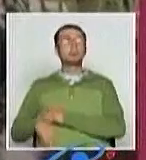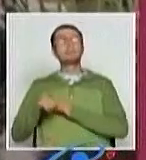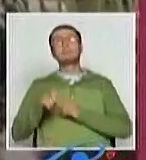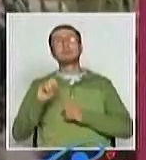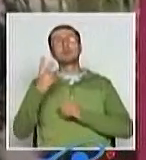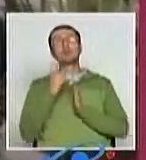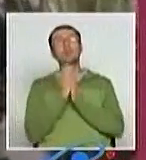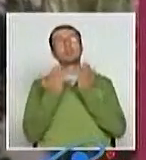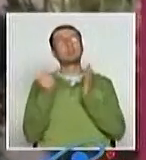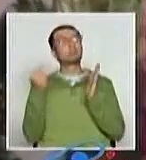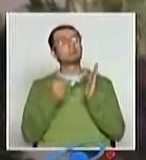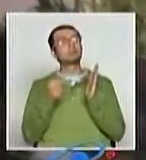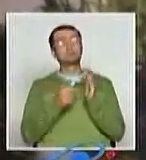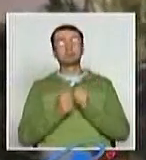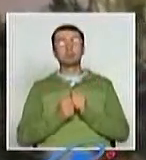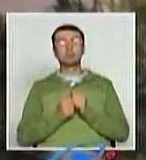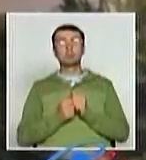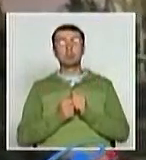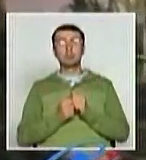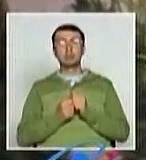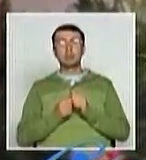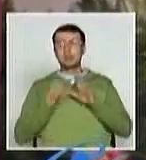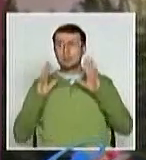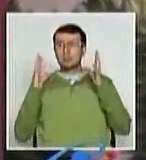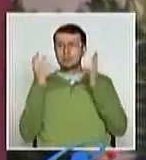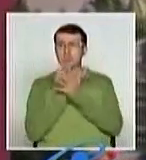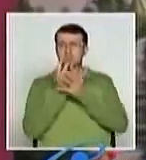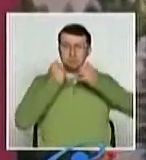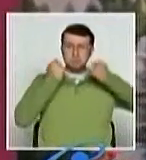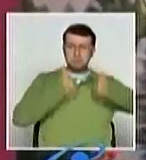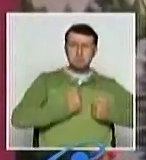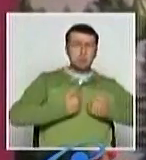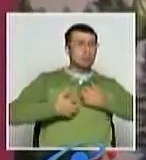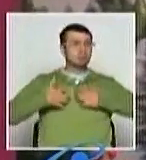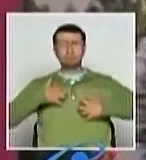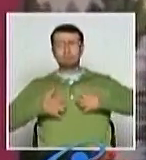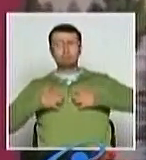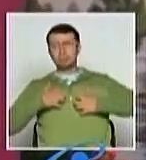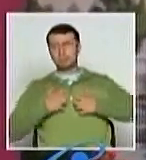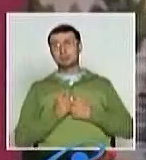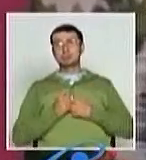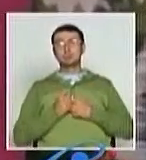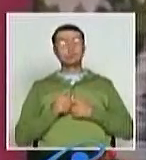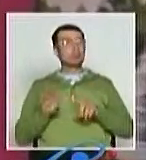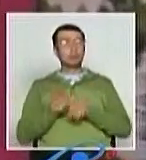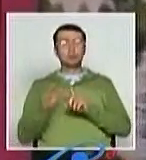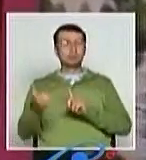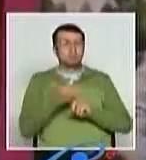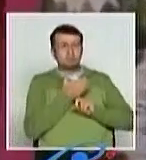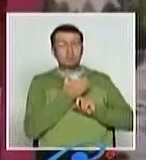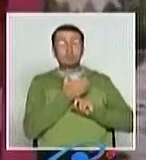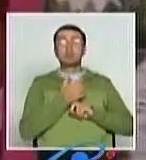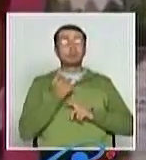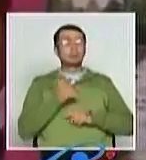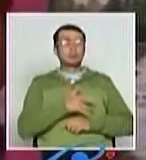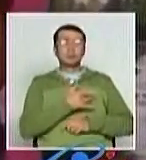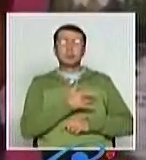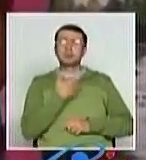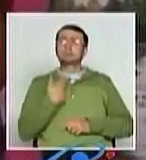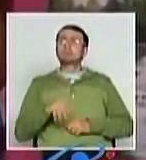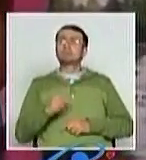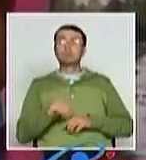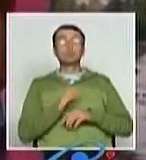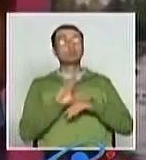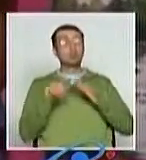libro que se llama reenes del miedo un libro que tiene que tocar el corazón a todos